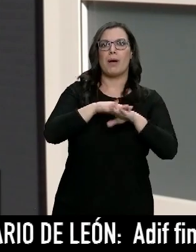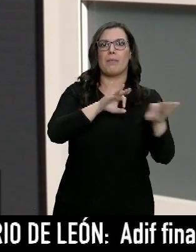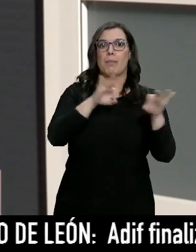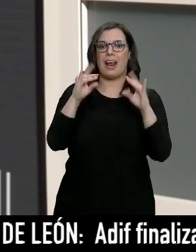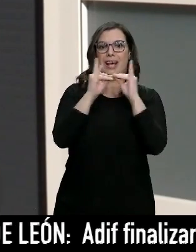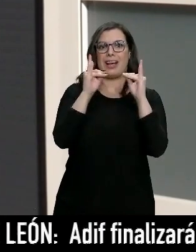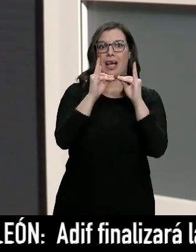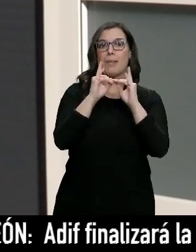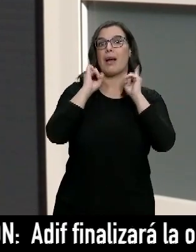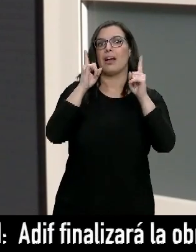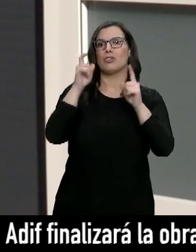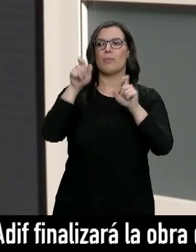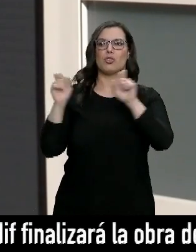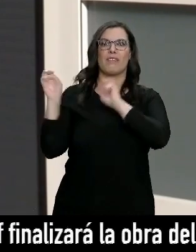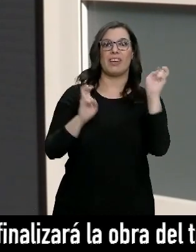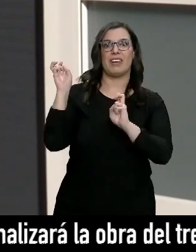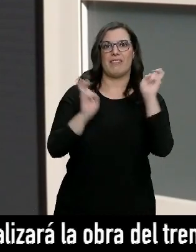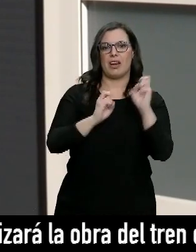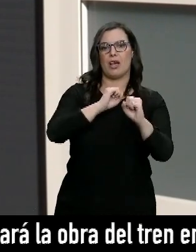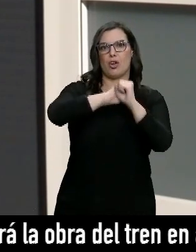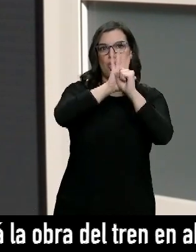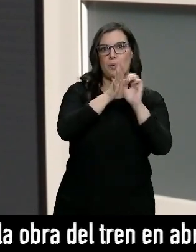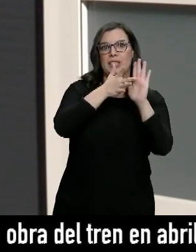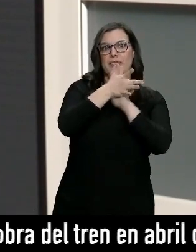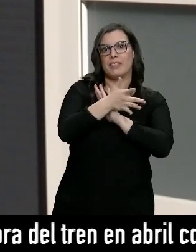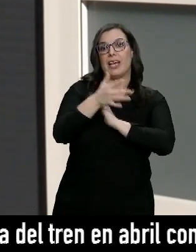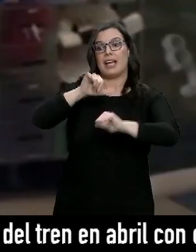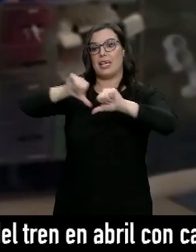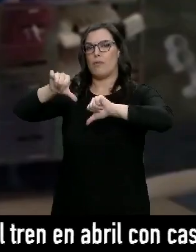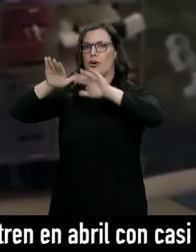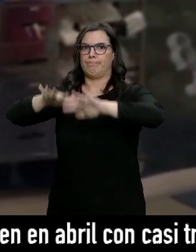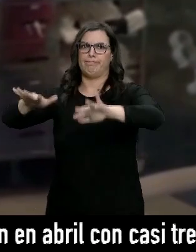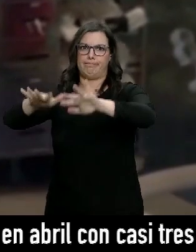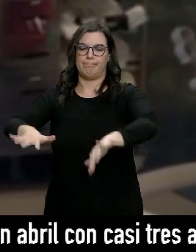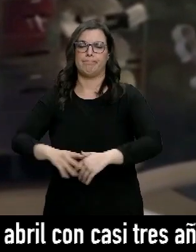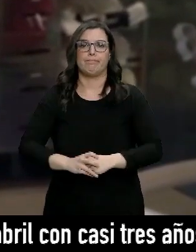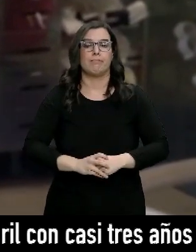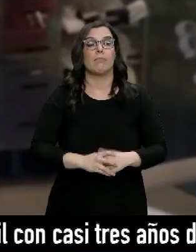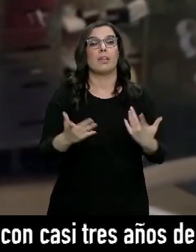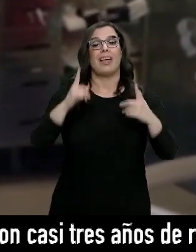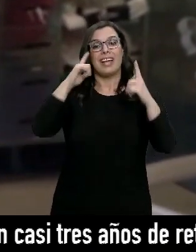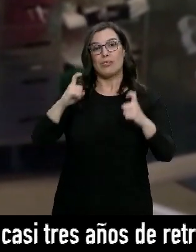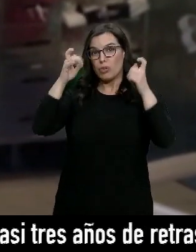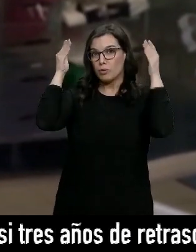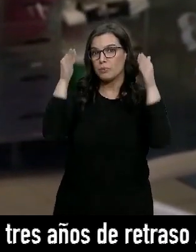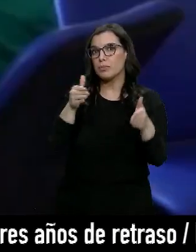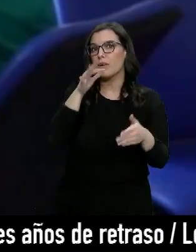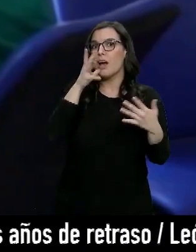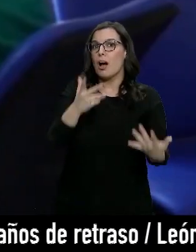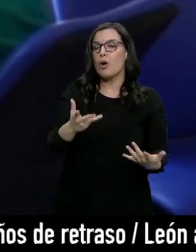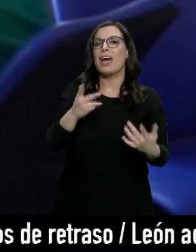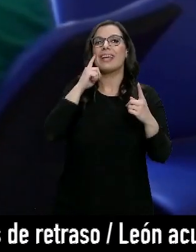COVID. Entonces eso nos va a obligar a disminuir el ritmo de quirófanos. El esfuerzo se concentrará ahora en no